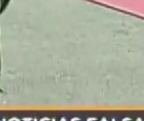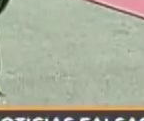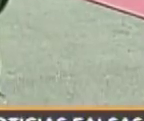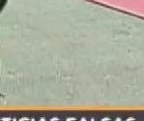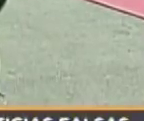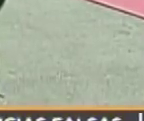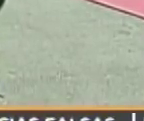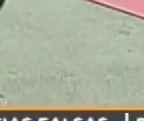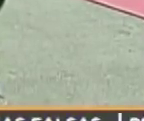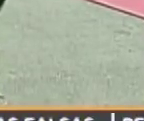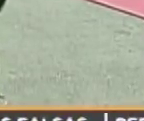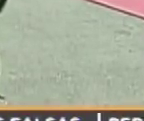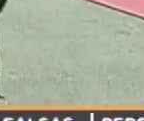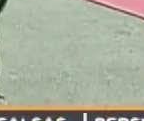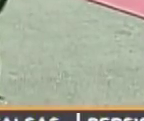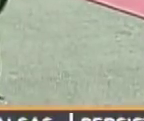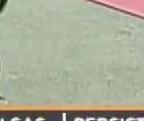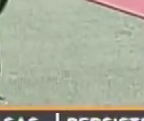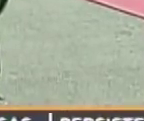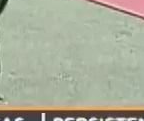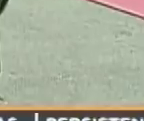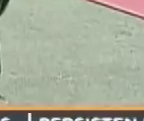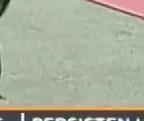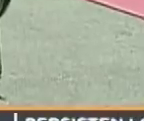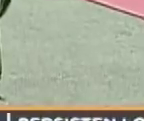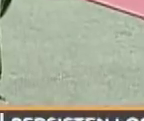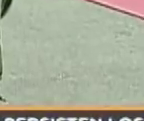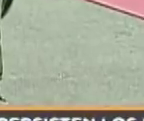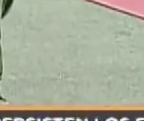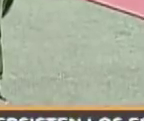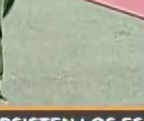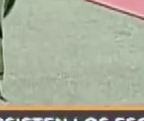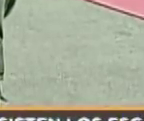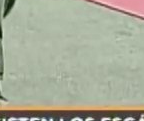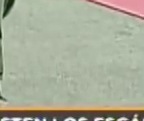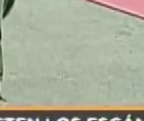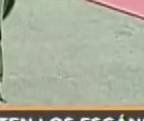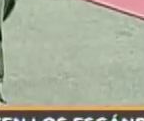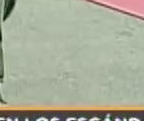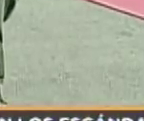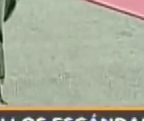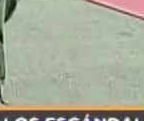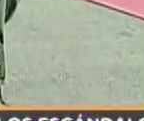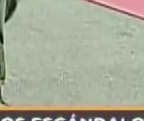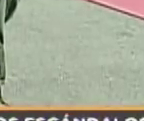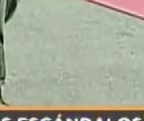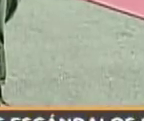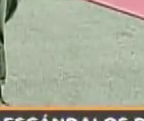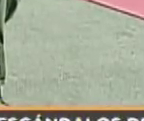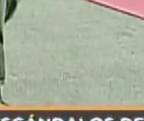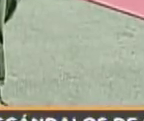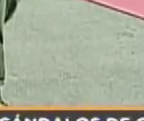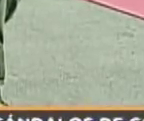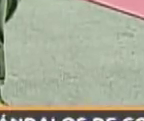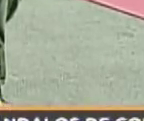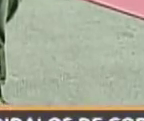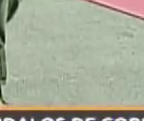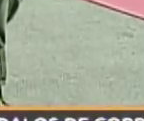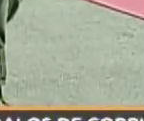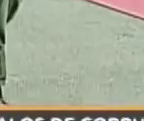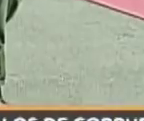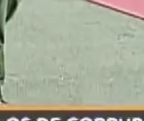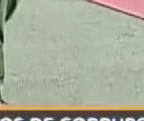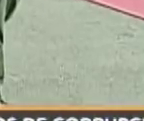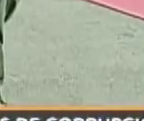estará ofreciendo una rueda de prensa con la participación de medios de comunicación nacionales e internacionales.